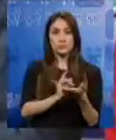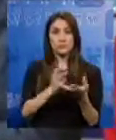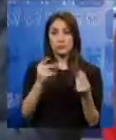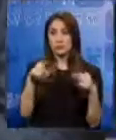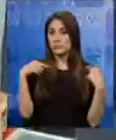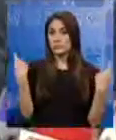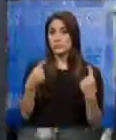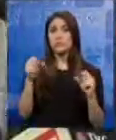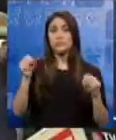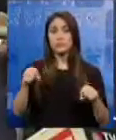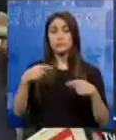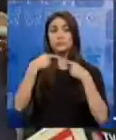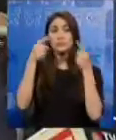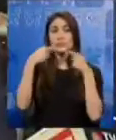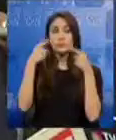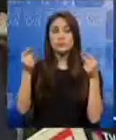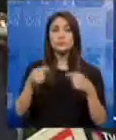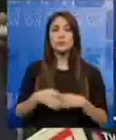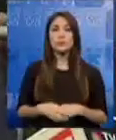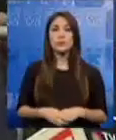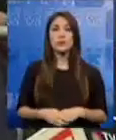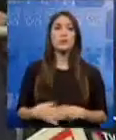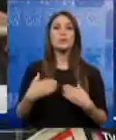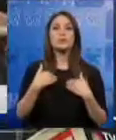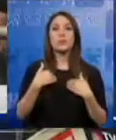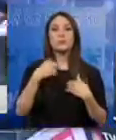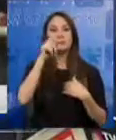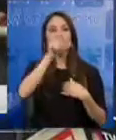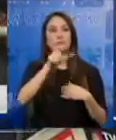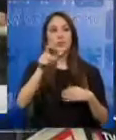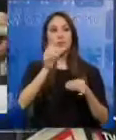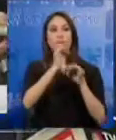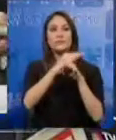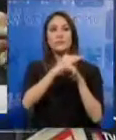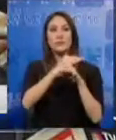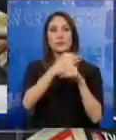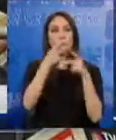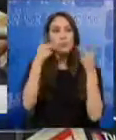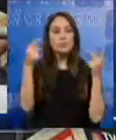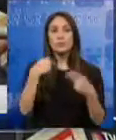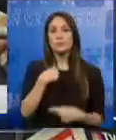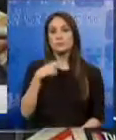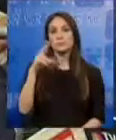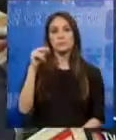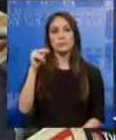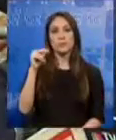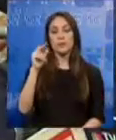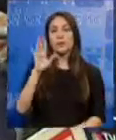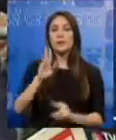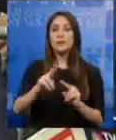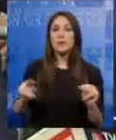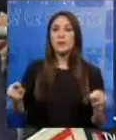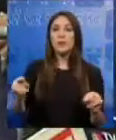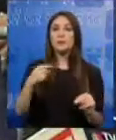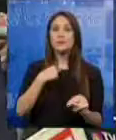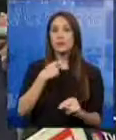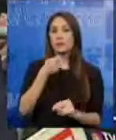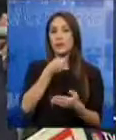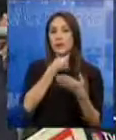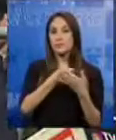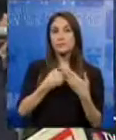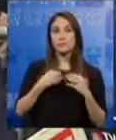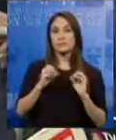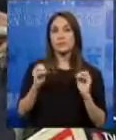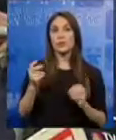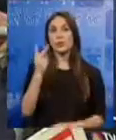aquí presentes. No me he referido a ningún funcionario público ni a ninguna persona natural en dicha entrevista. Hablé